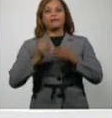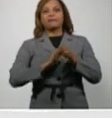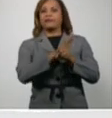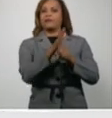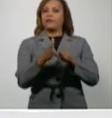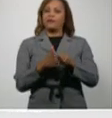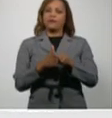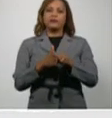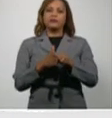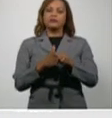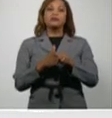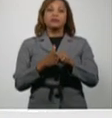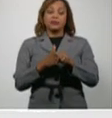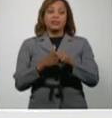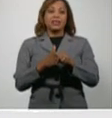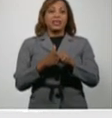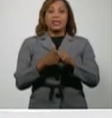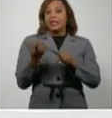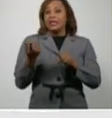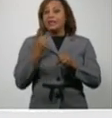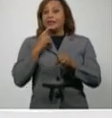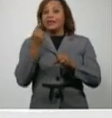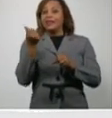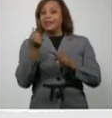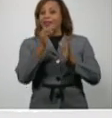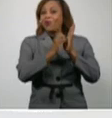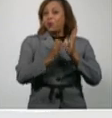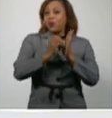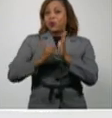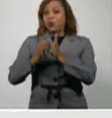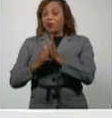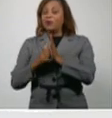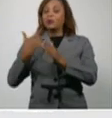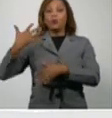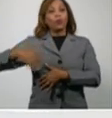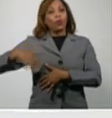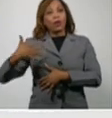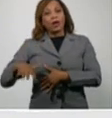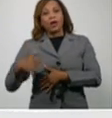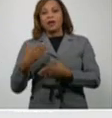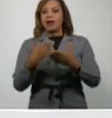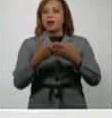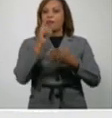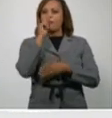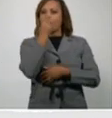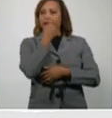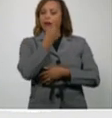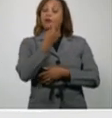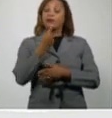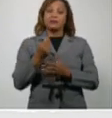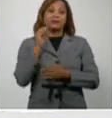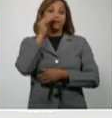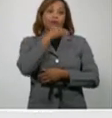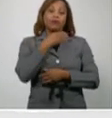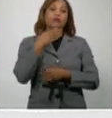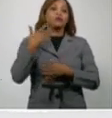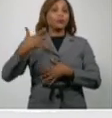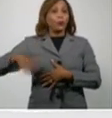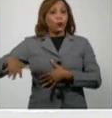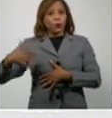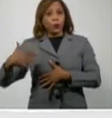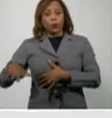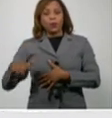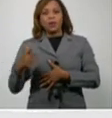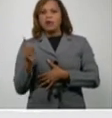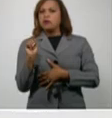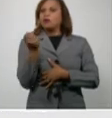hacer tantos gastos. Estos laboratorios son muy costosos, la tecnología, no solo